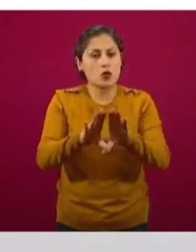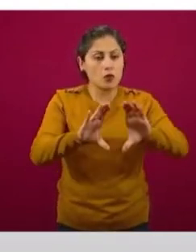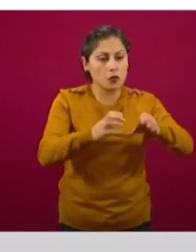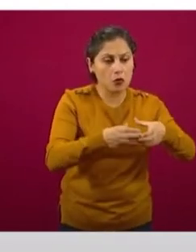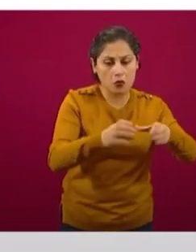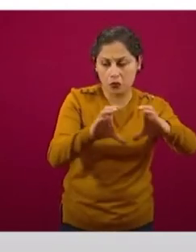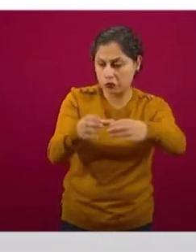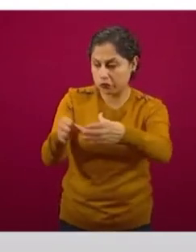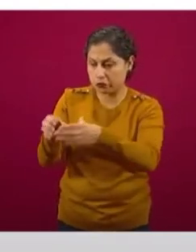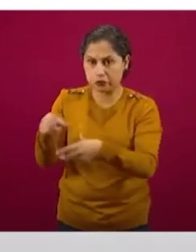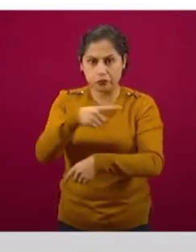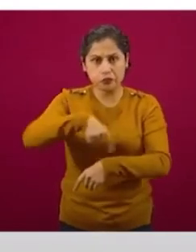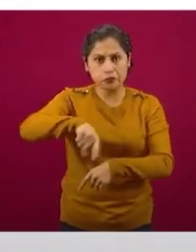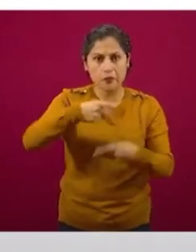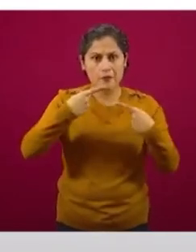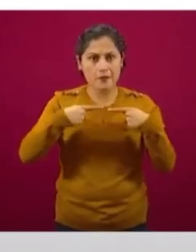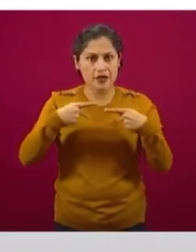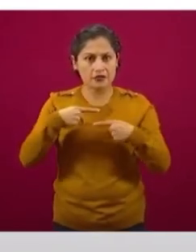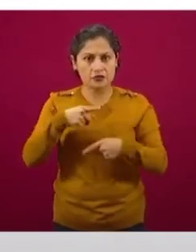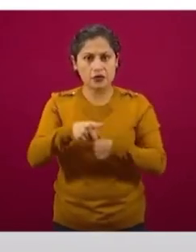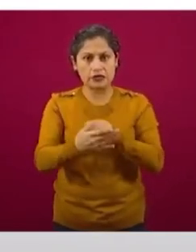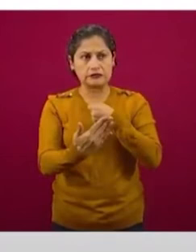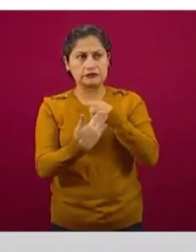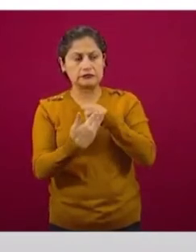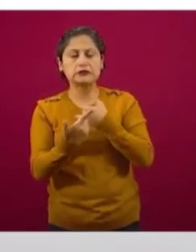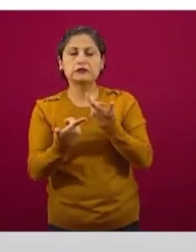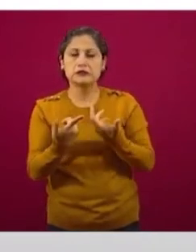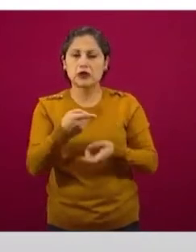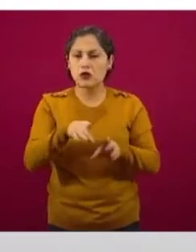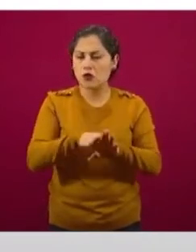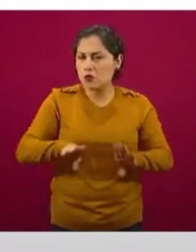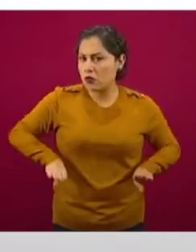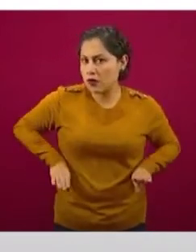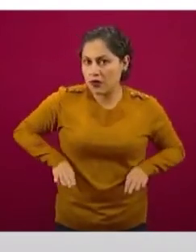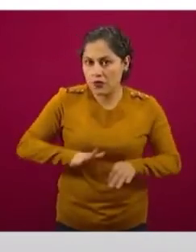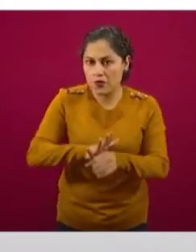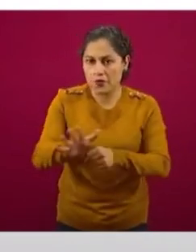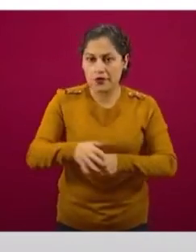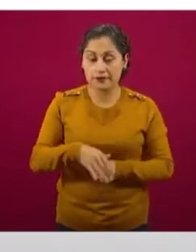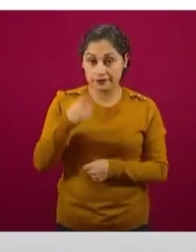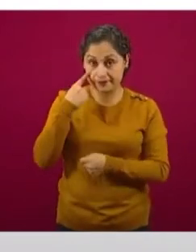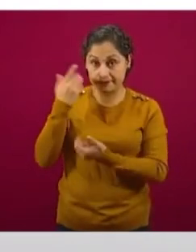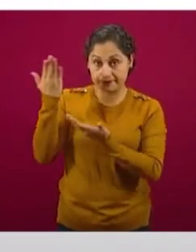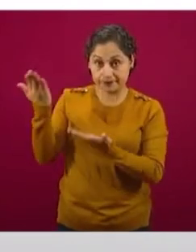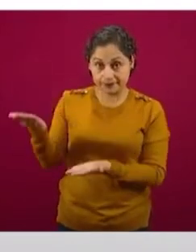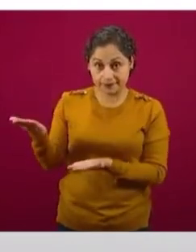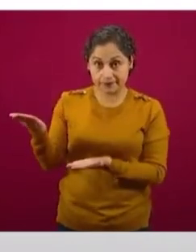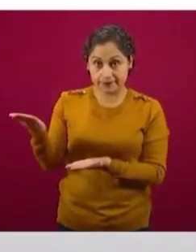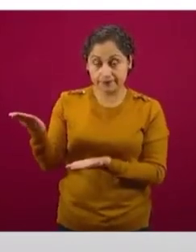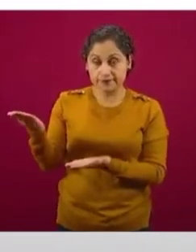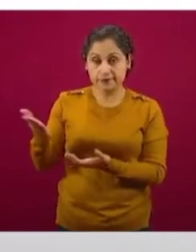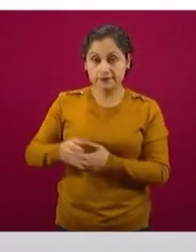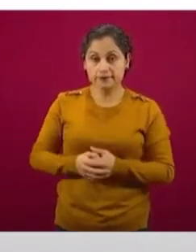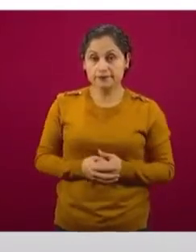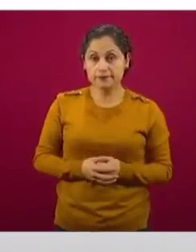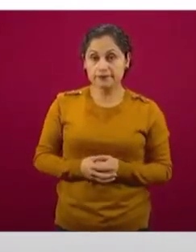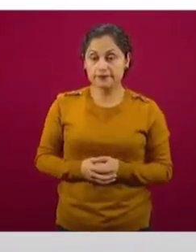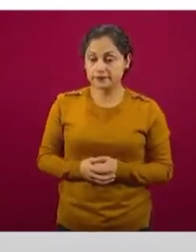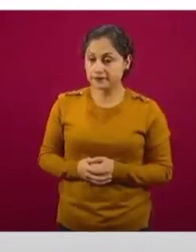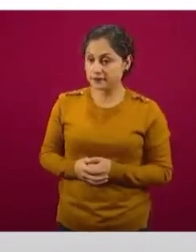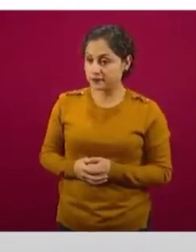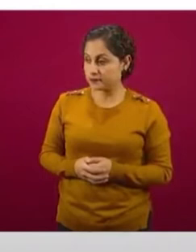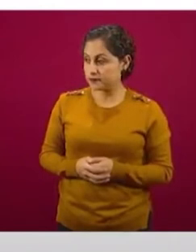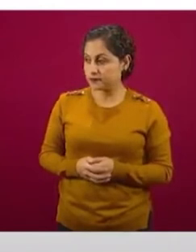personas que han solicitado su apoyo. Y pues miren, en la gráfica que presentamos ahorita, vemos que el